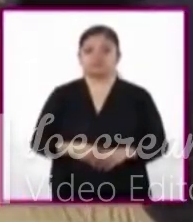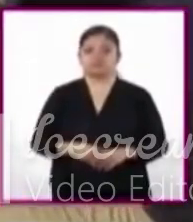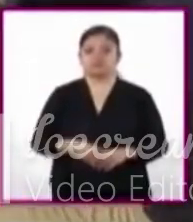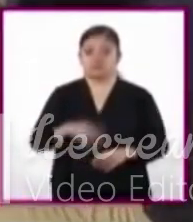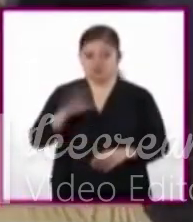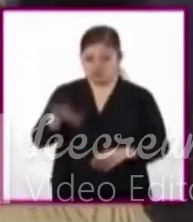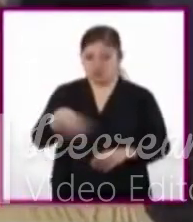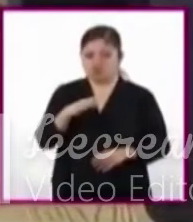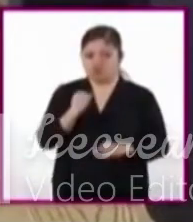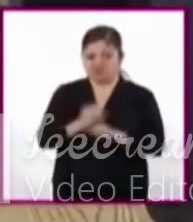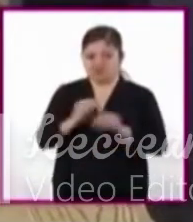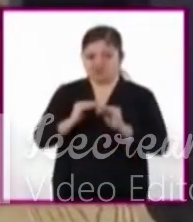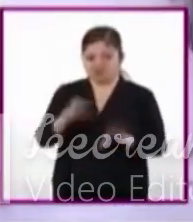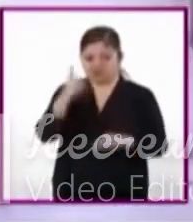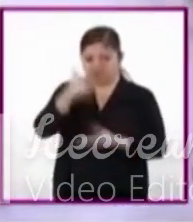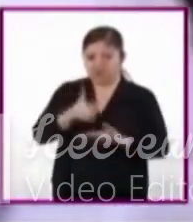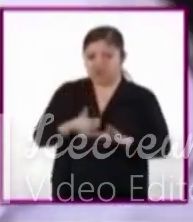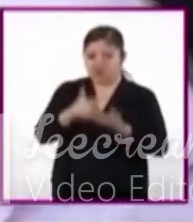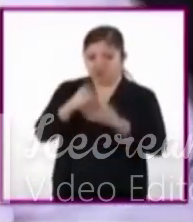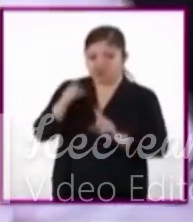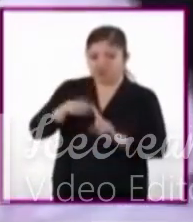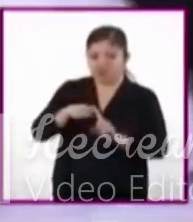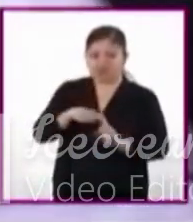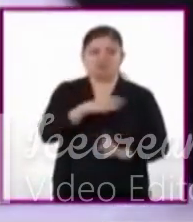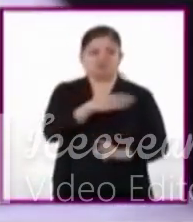Busquemos información para ayudarnos con la tarea. ¡Qué buena idea!